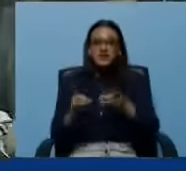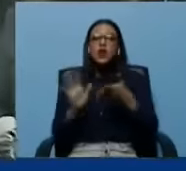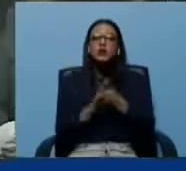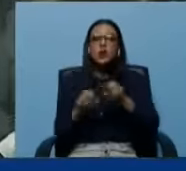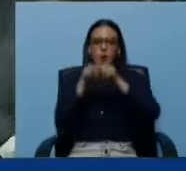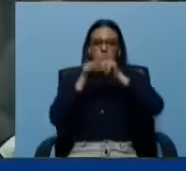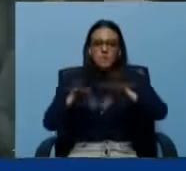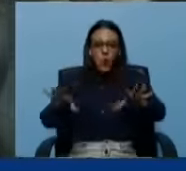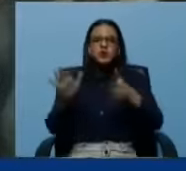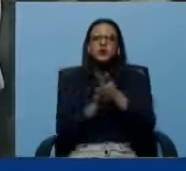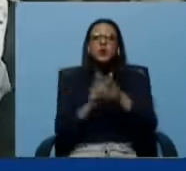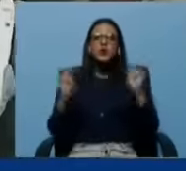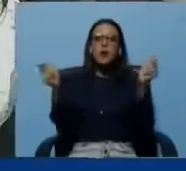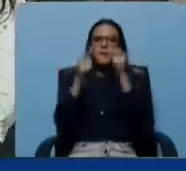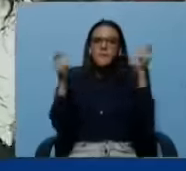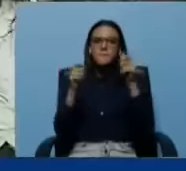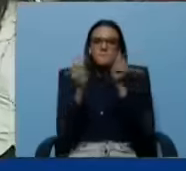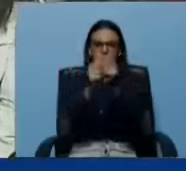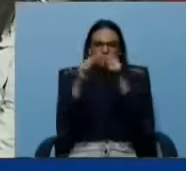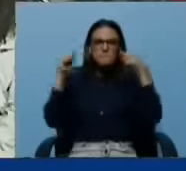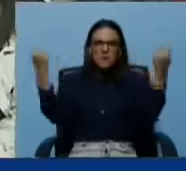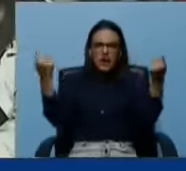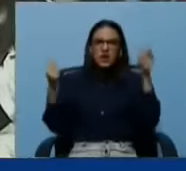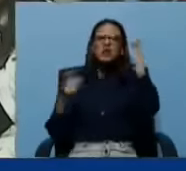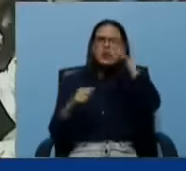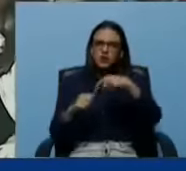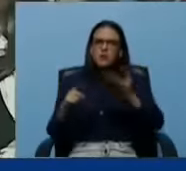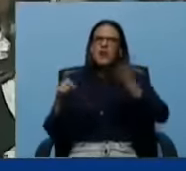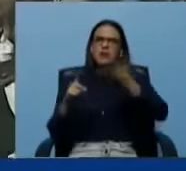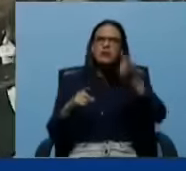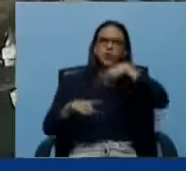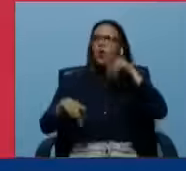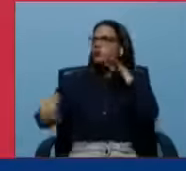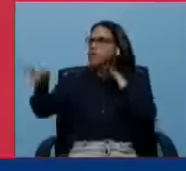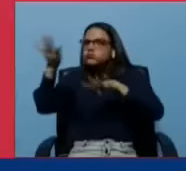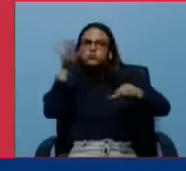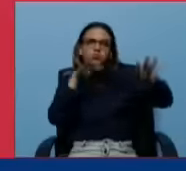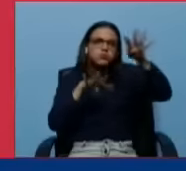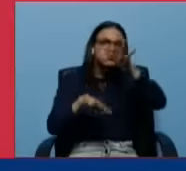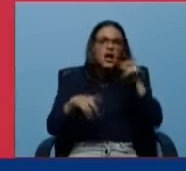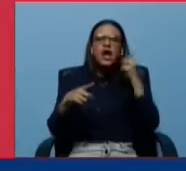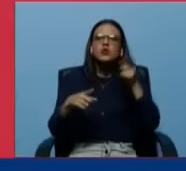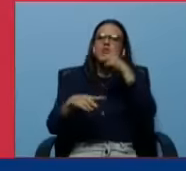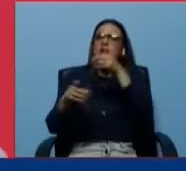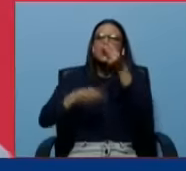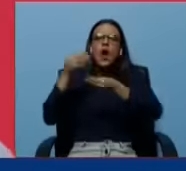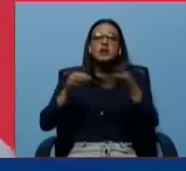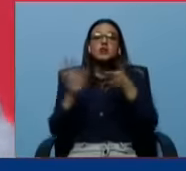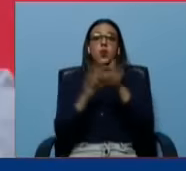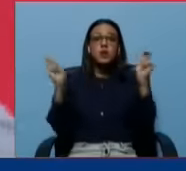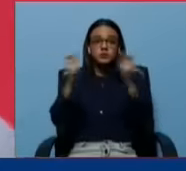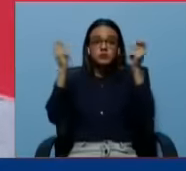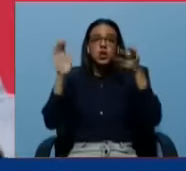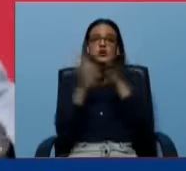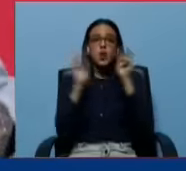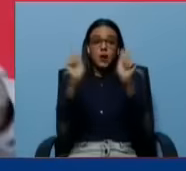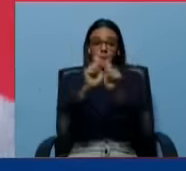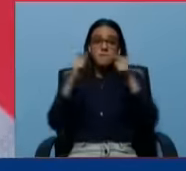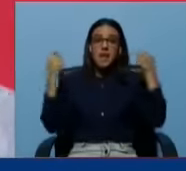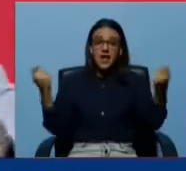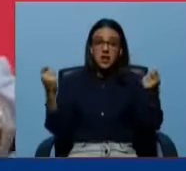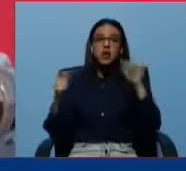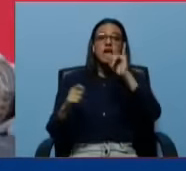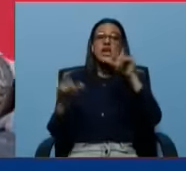prensa escrita eran determinantes y se combinaban titulares de prensa escrita con